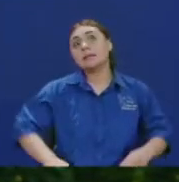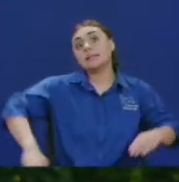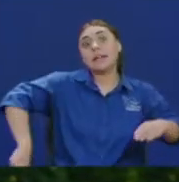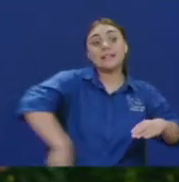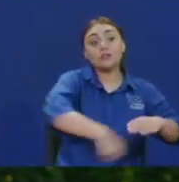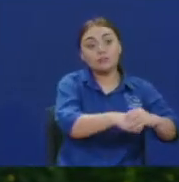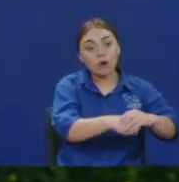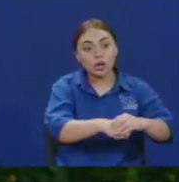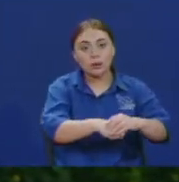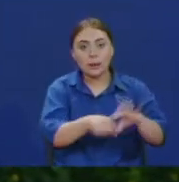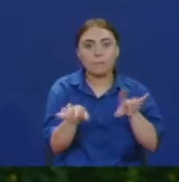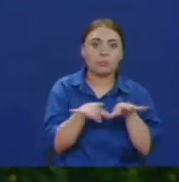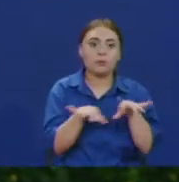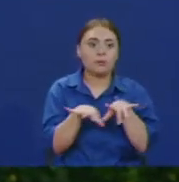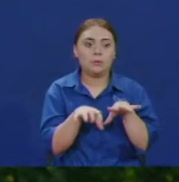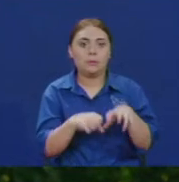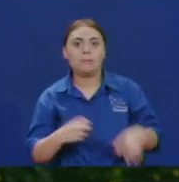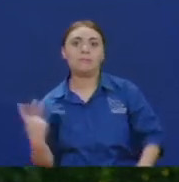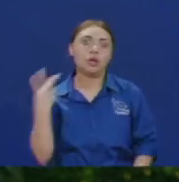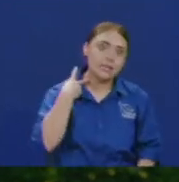¿verdad? Todo es violento, hermano.